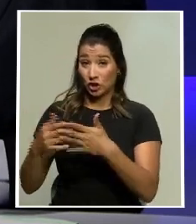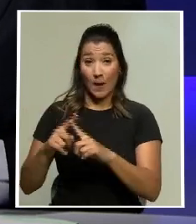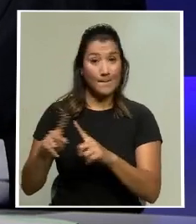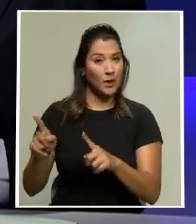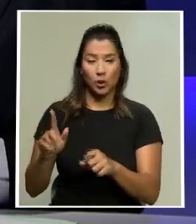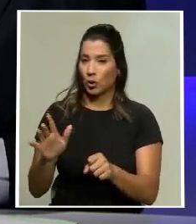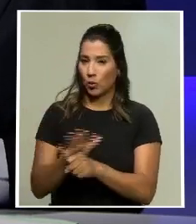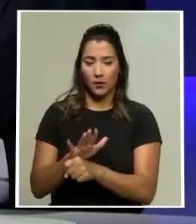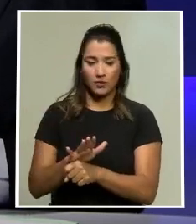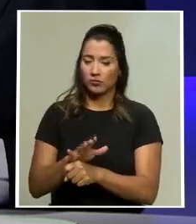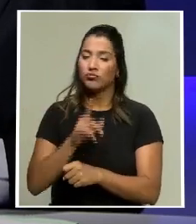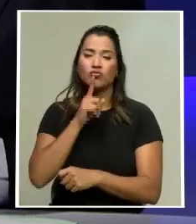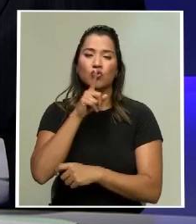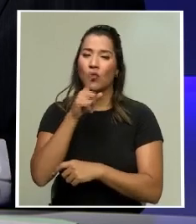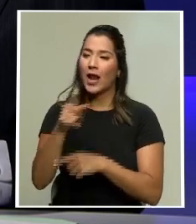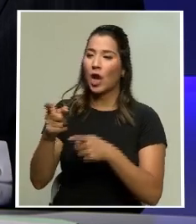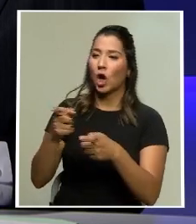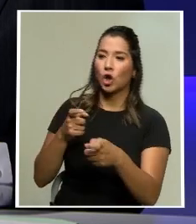poder,